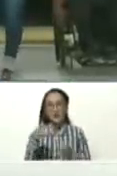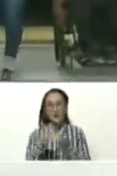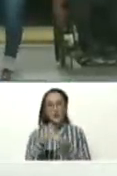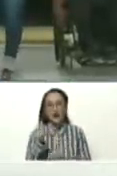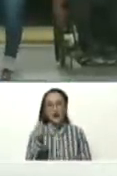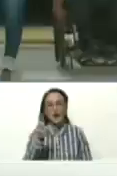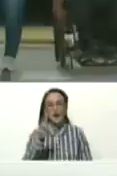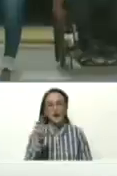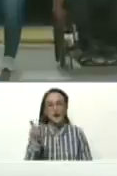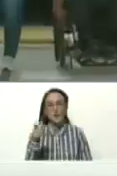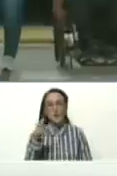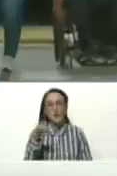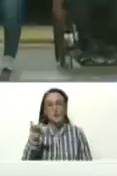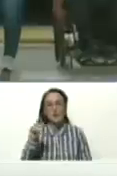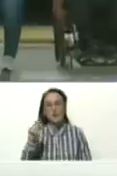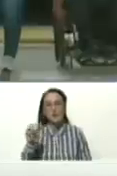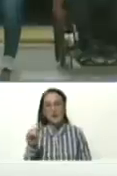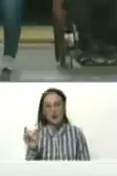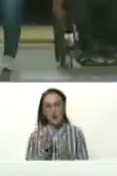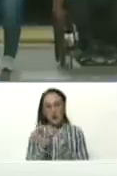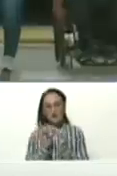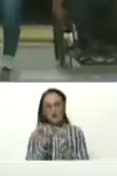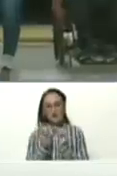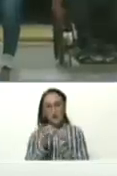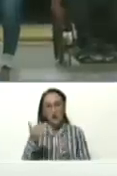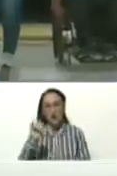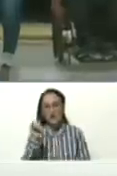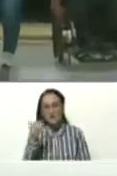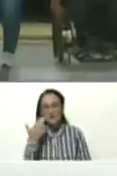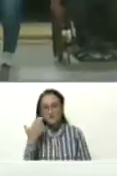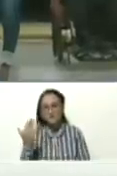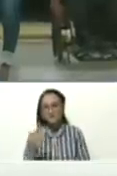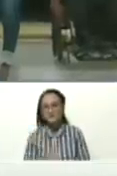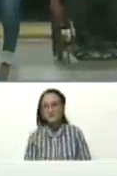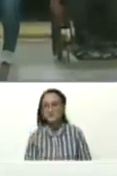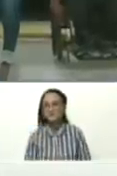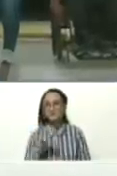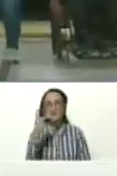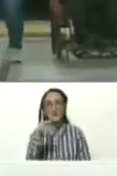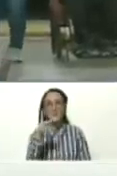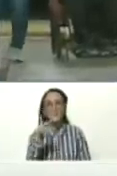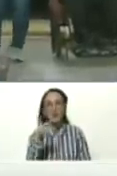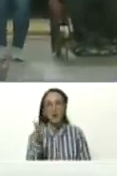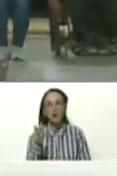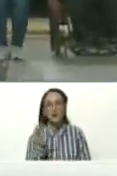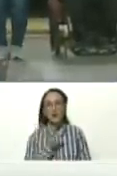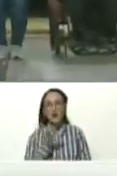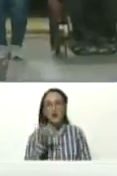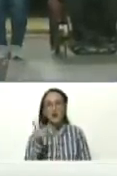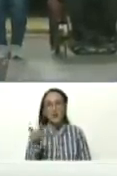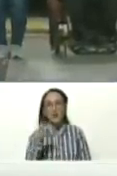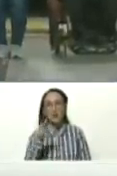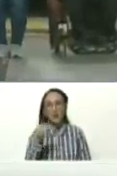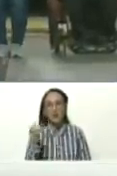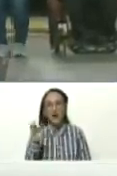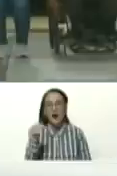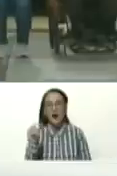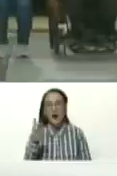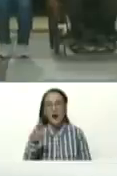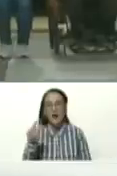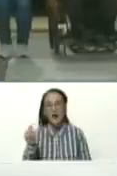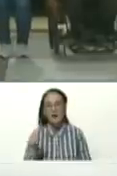dicen. ¿Tenemos la conexión con el sector Aragüita? Allá en la parroquia Guacara, municipio Guacara, allá